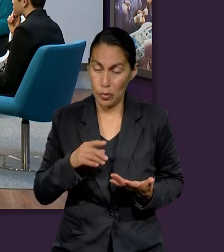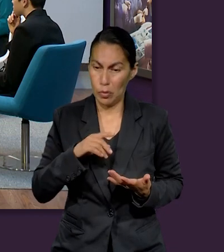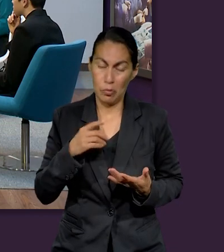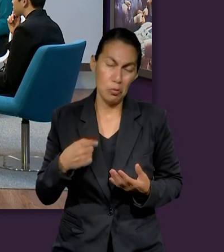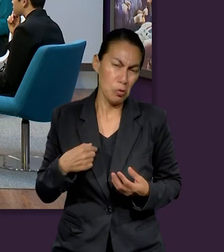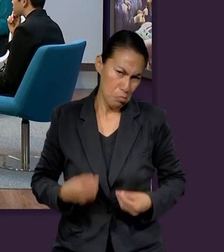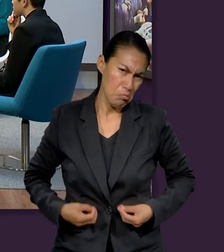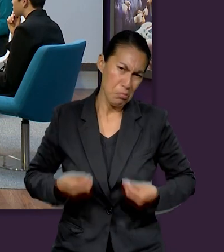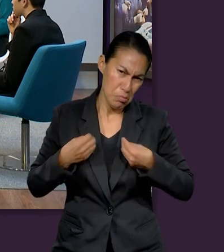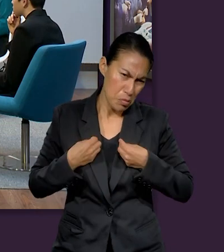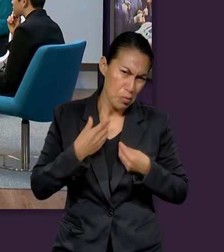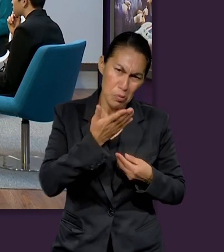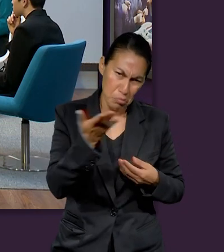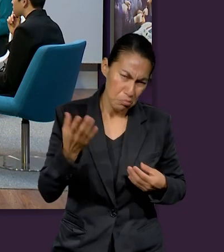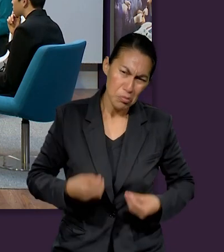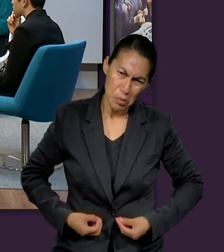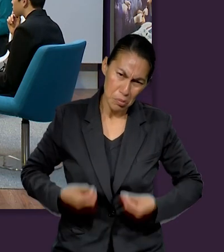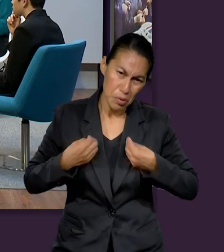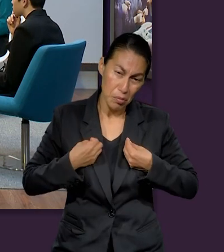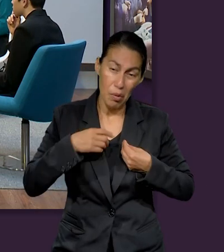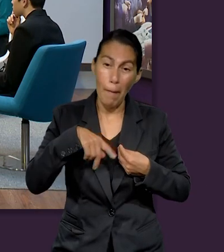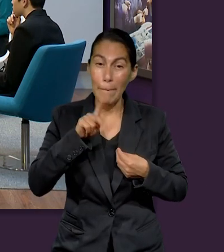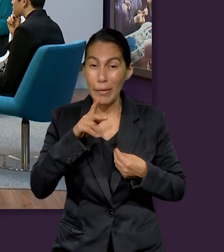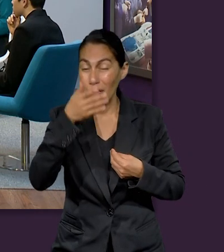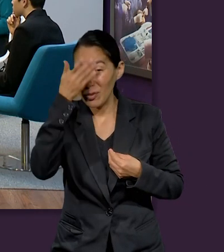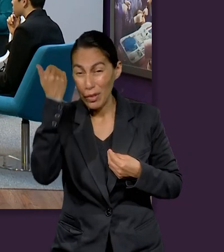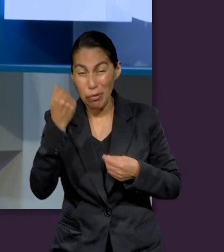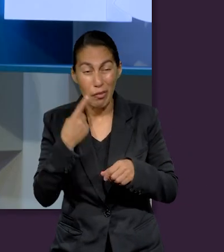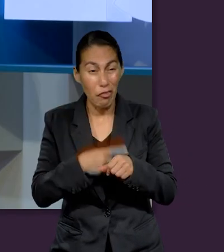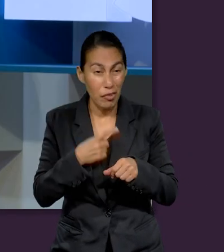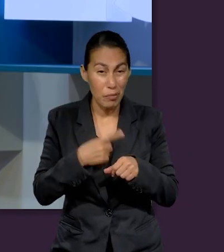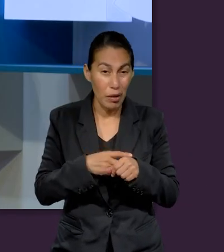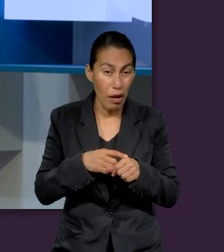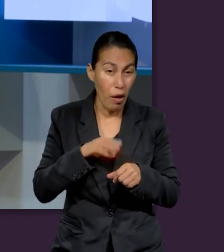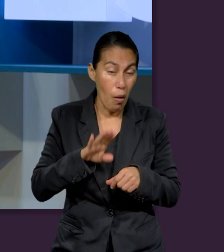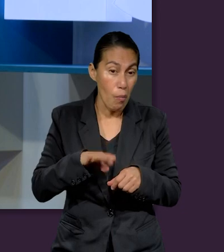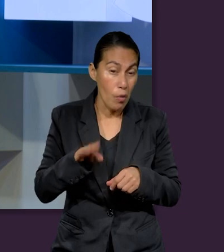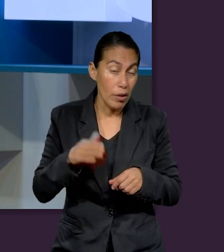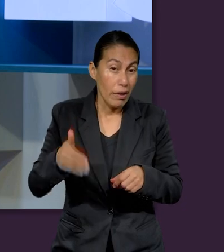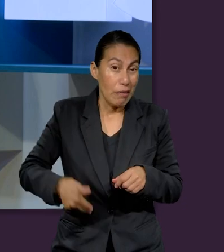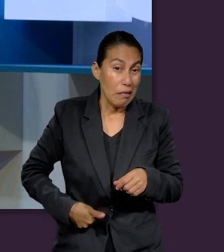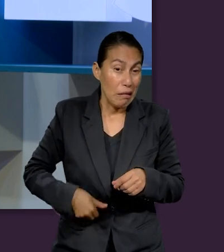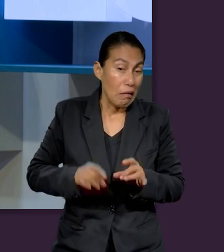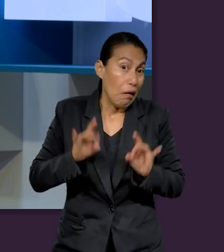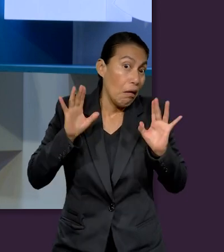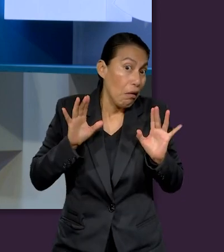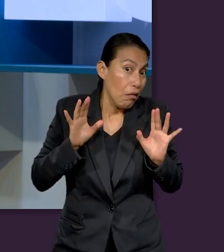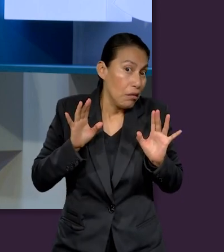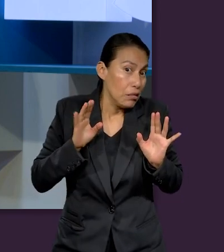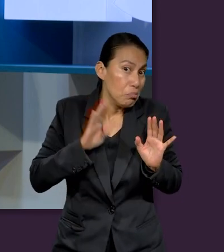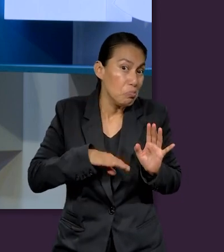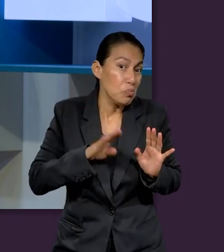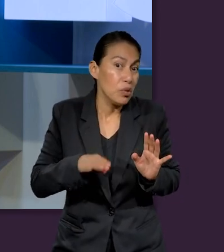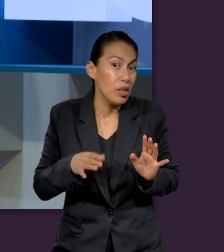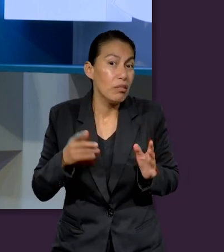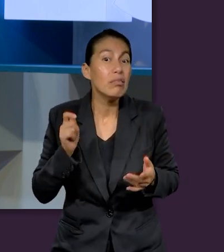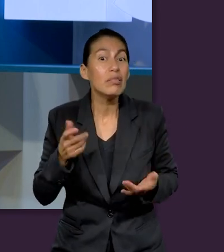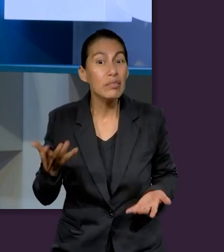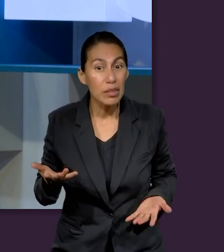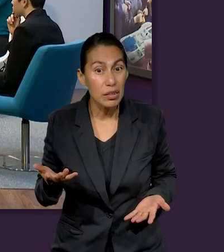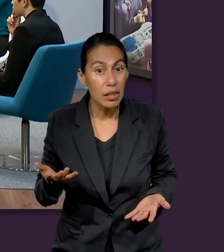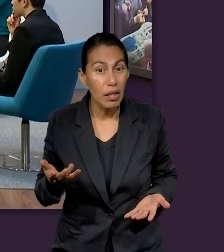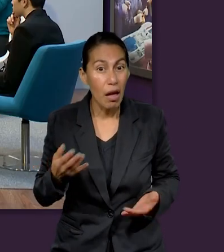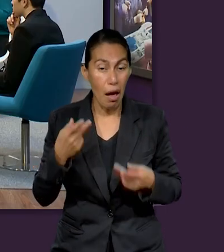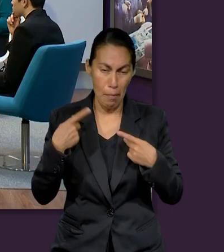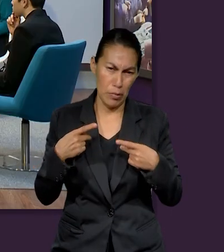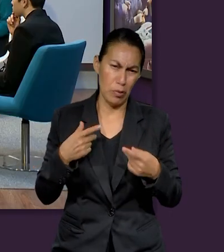una muerte prematura una enfermedad y si nosotros nos planificamos para dejar a nuestros seres queridos de una